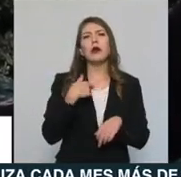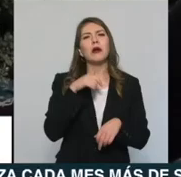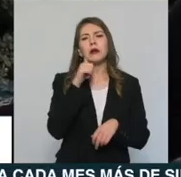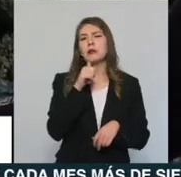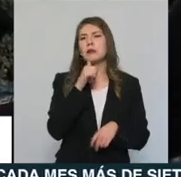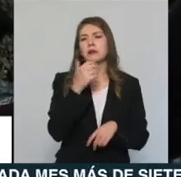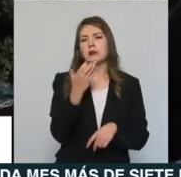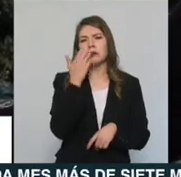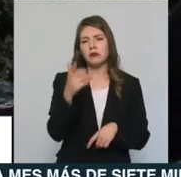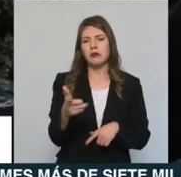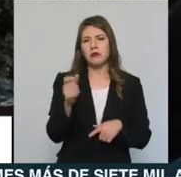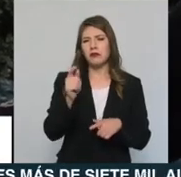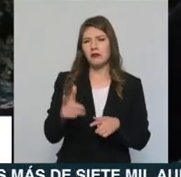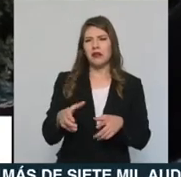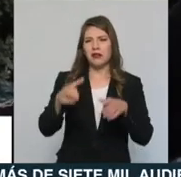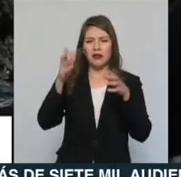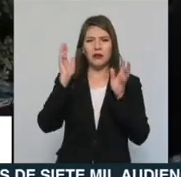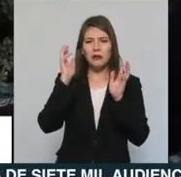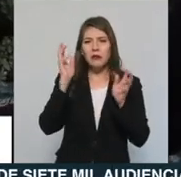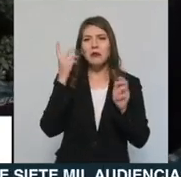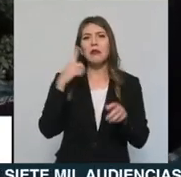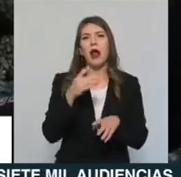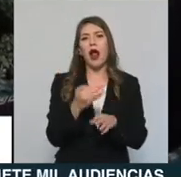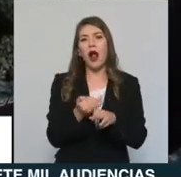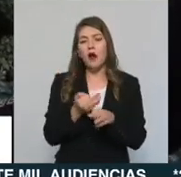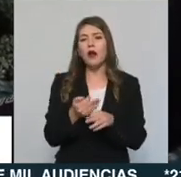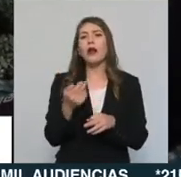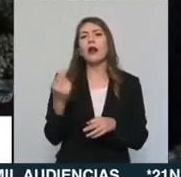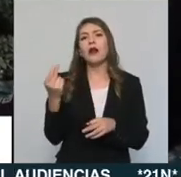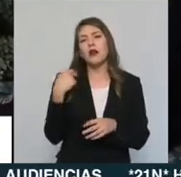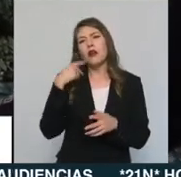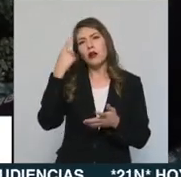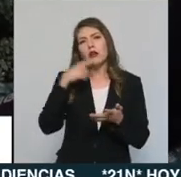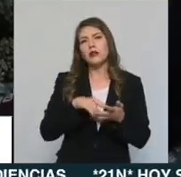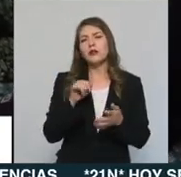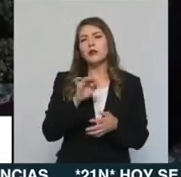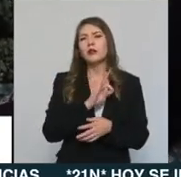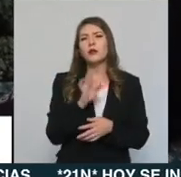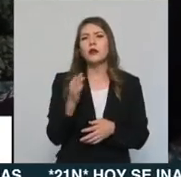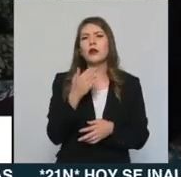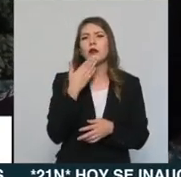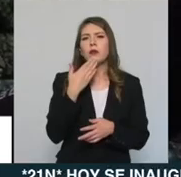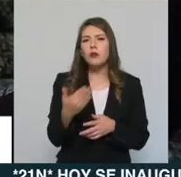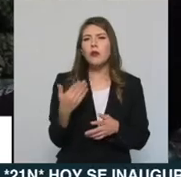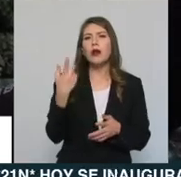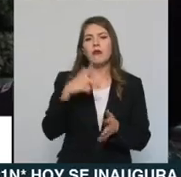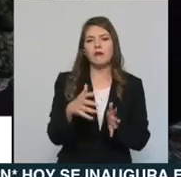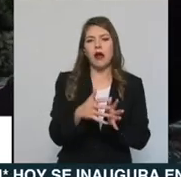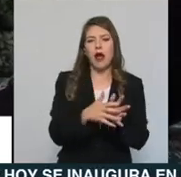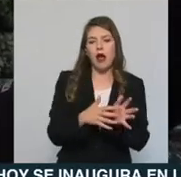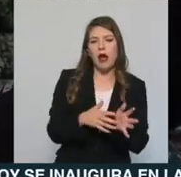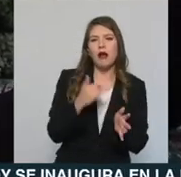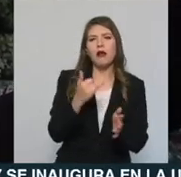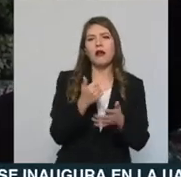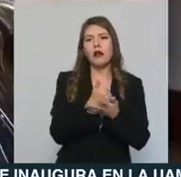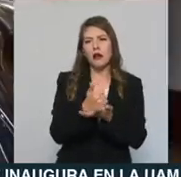está pues todo esto de la ecología, pues sí, yo creo que sería buena opción, nada más que tampoco desconocemos también el precio.